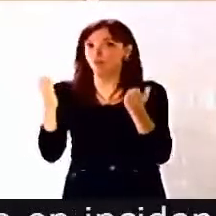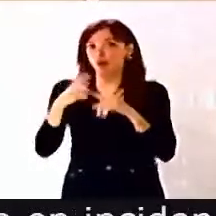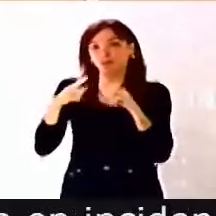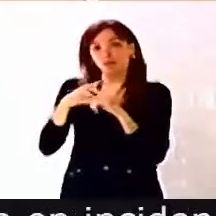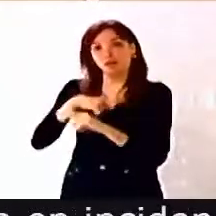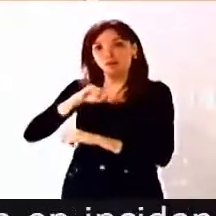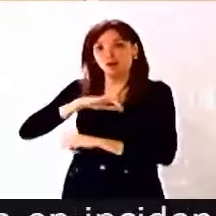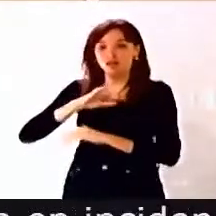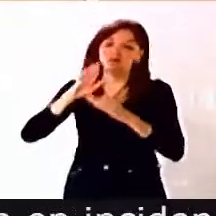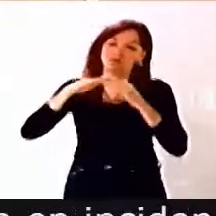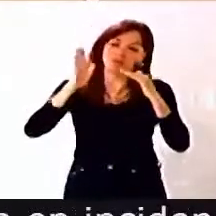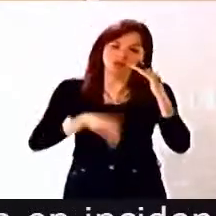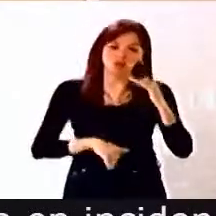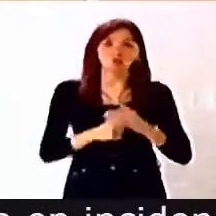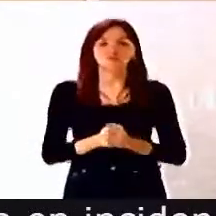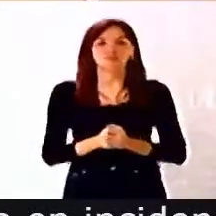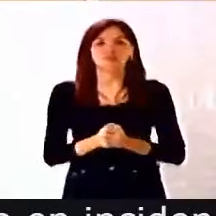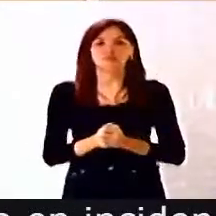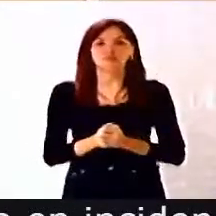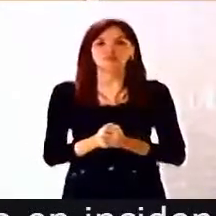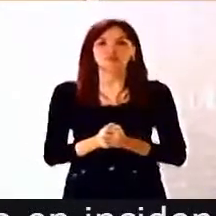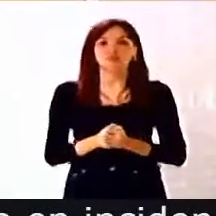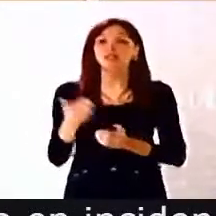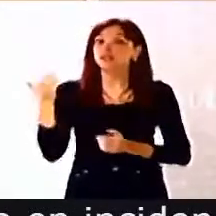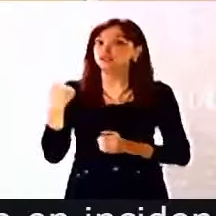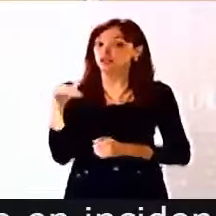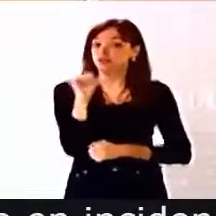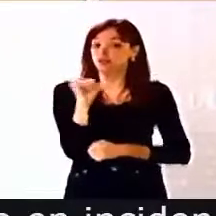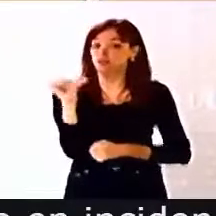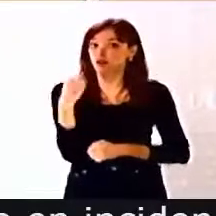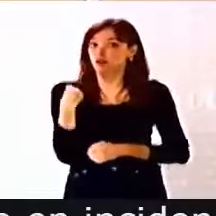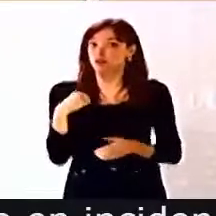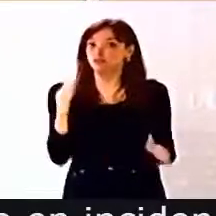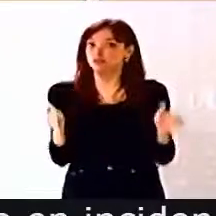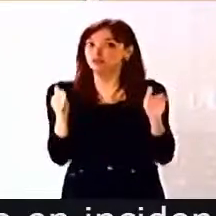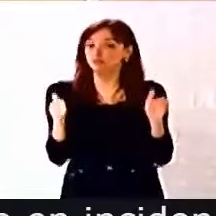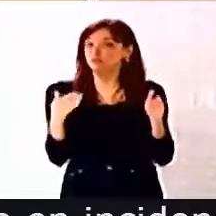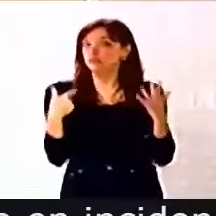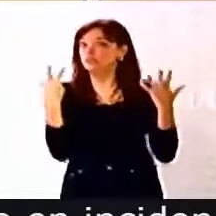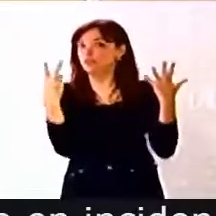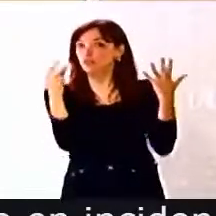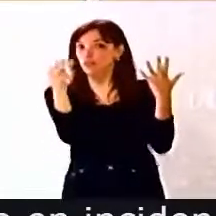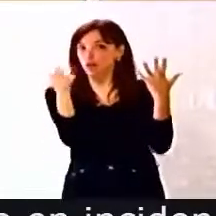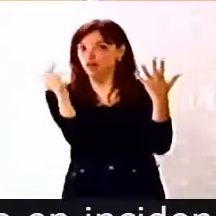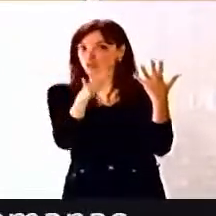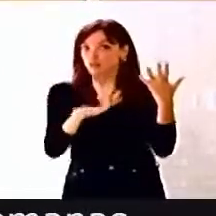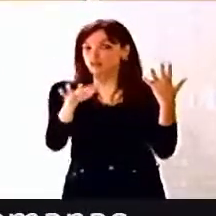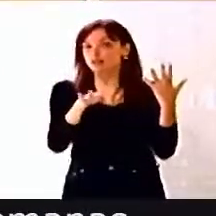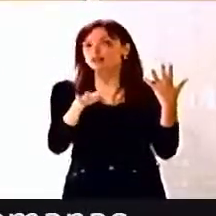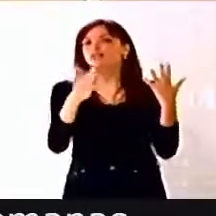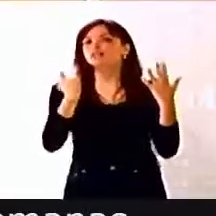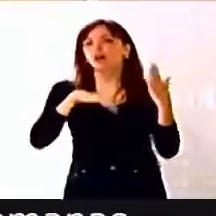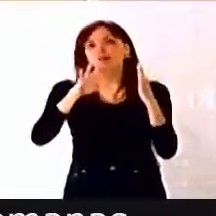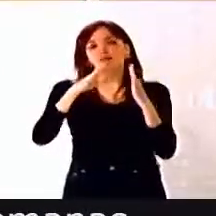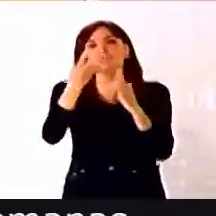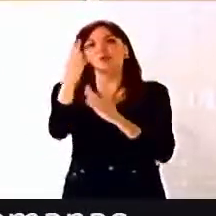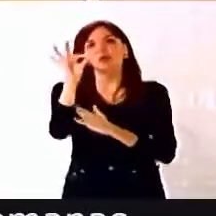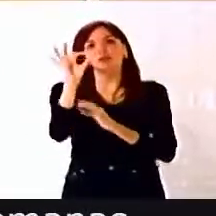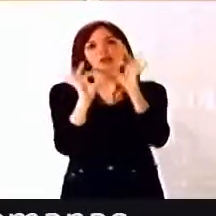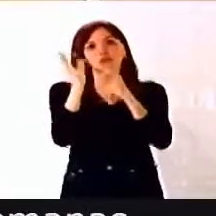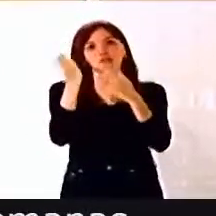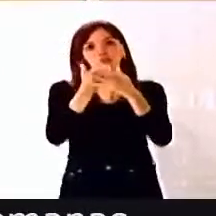Y ya en esas semanas también la incidencia a los 7 días baja del